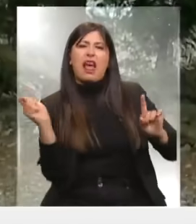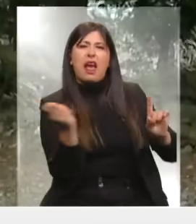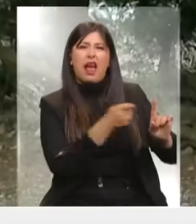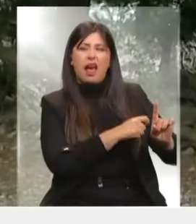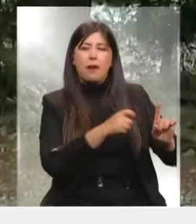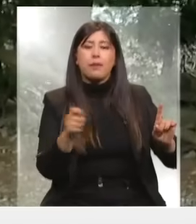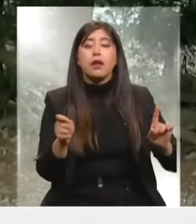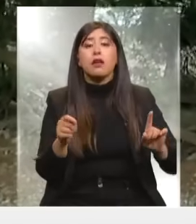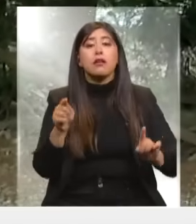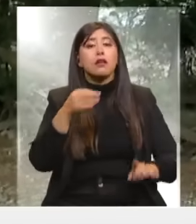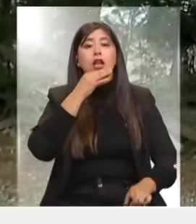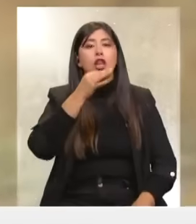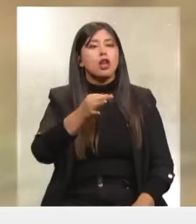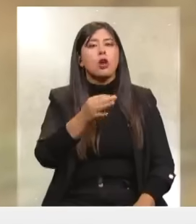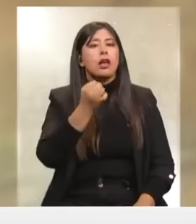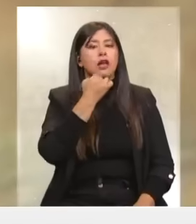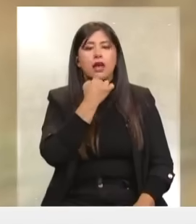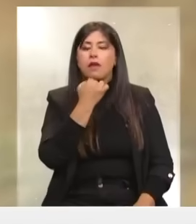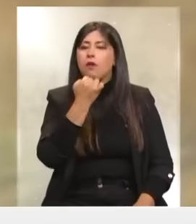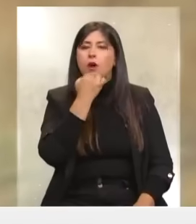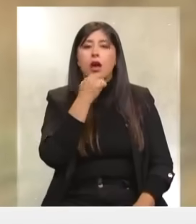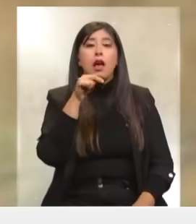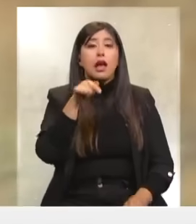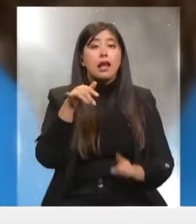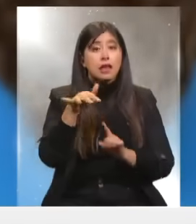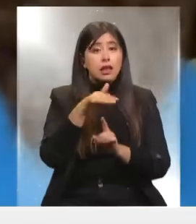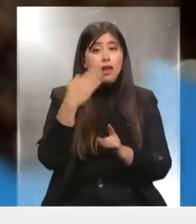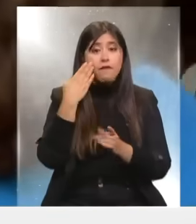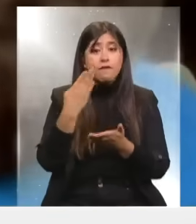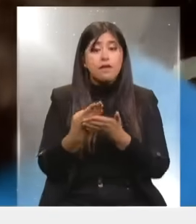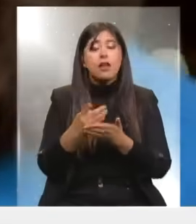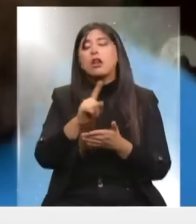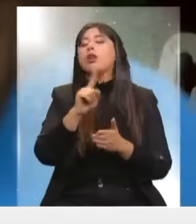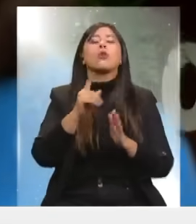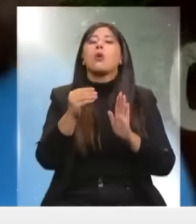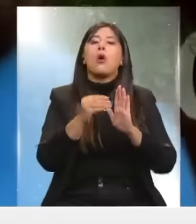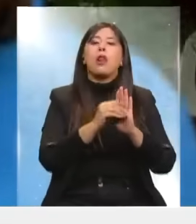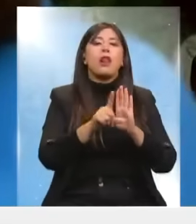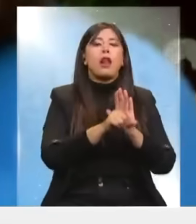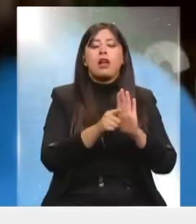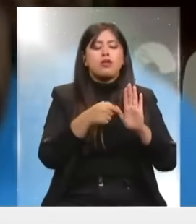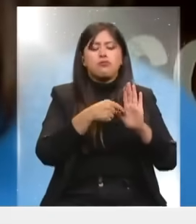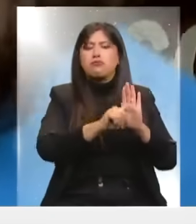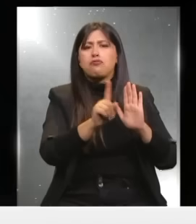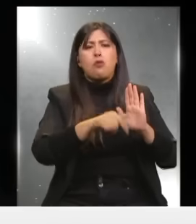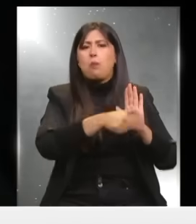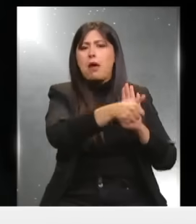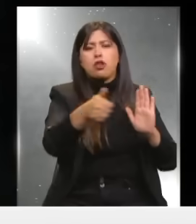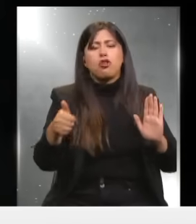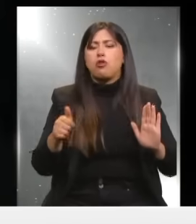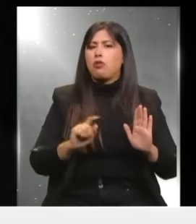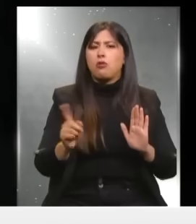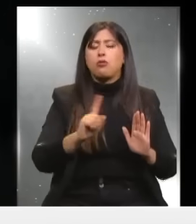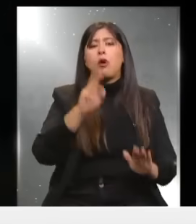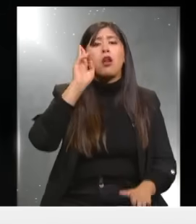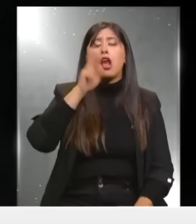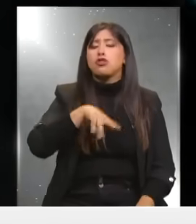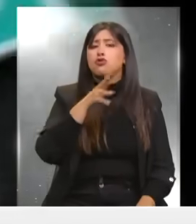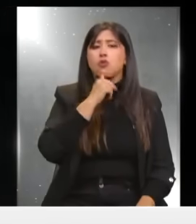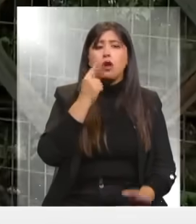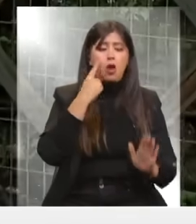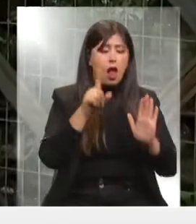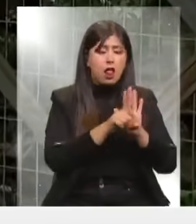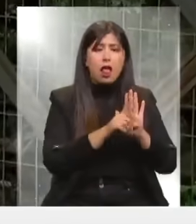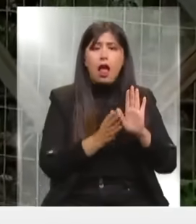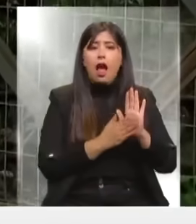e insistió erróneamente en que este tipo de bienes no son para todos. No creo que tenga la razón, porque yo me baso en la